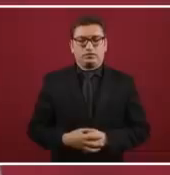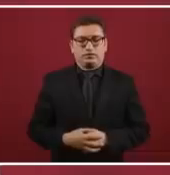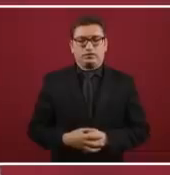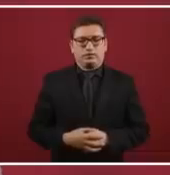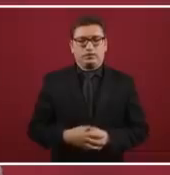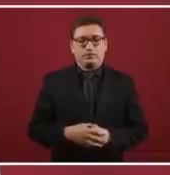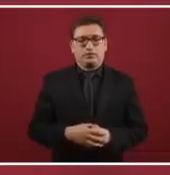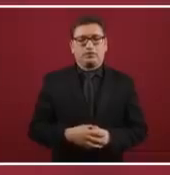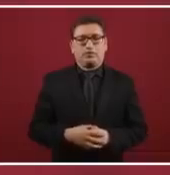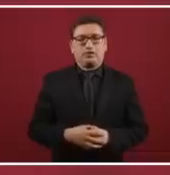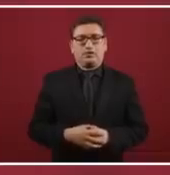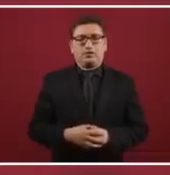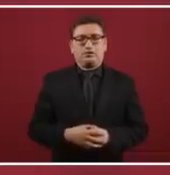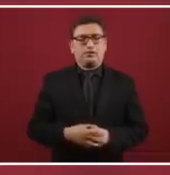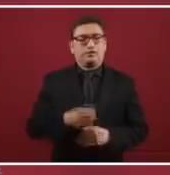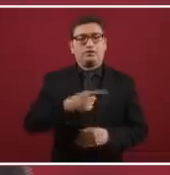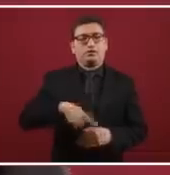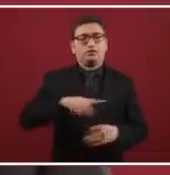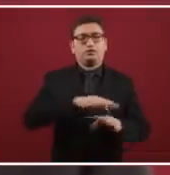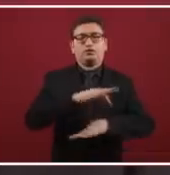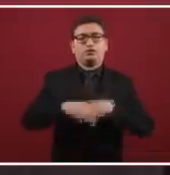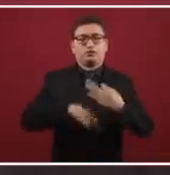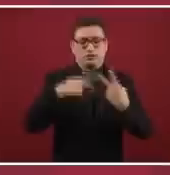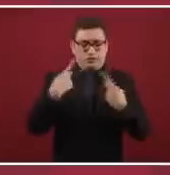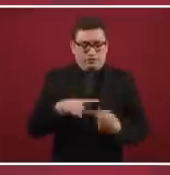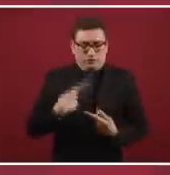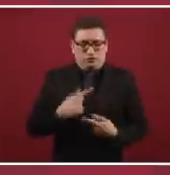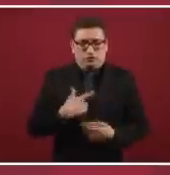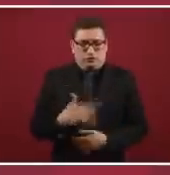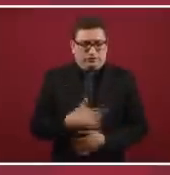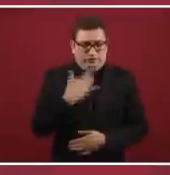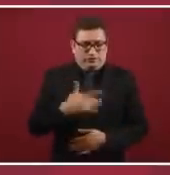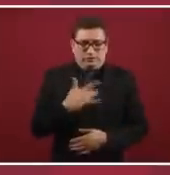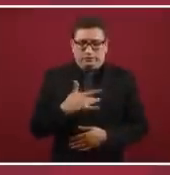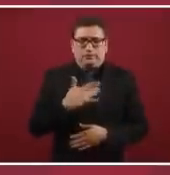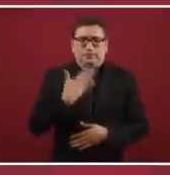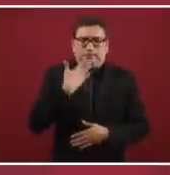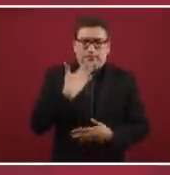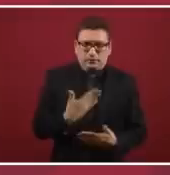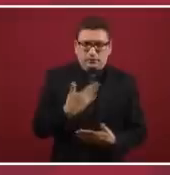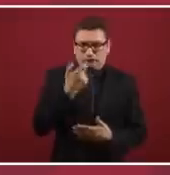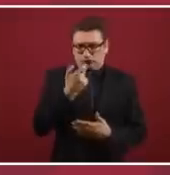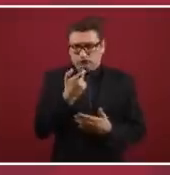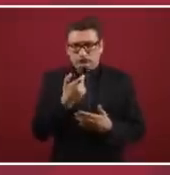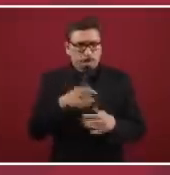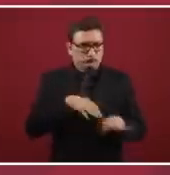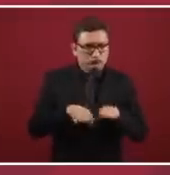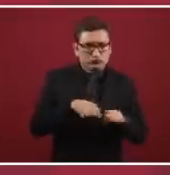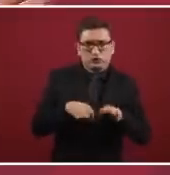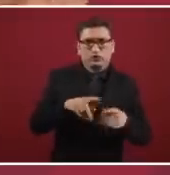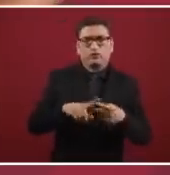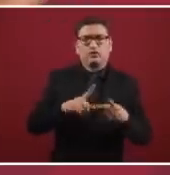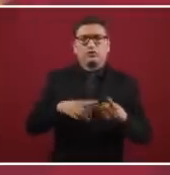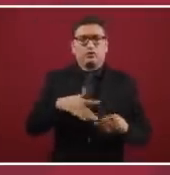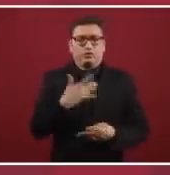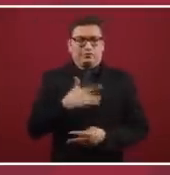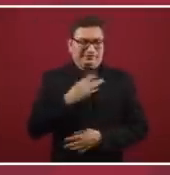lograr el bienestar material y el bienestar del alma, la felicidad del pueblo. Por